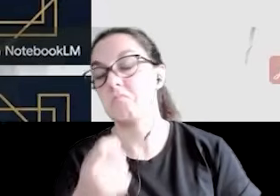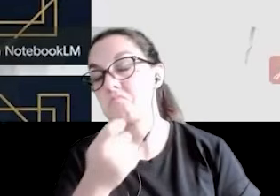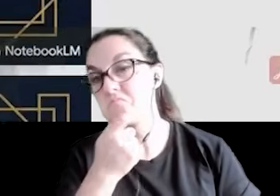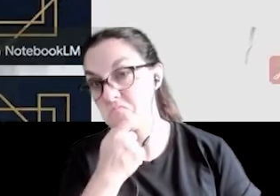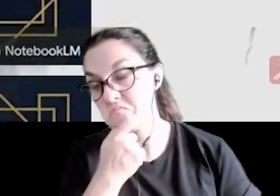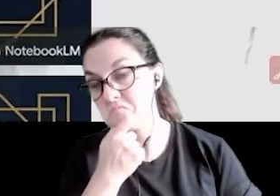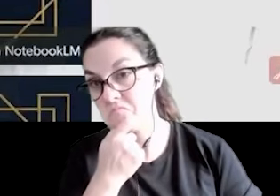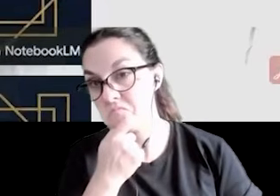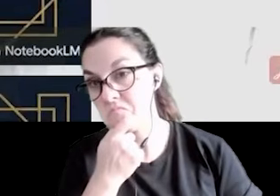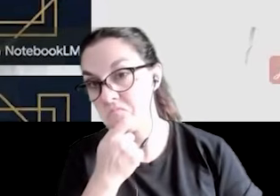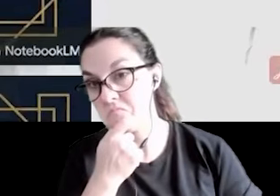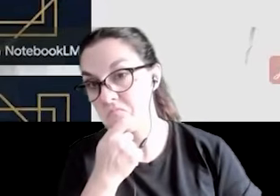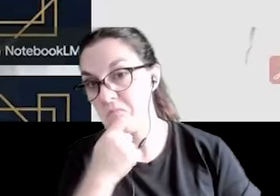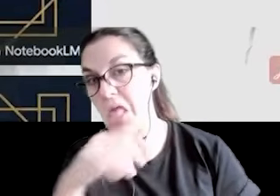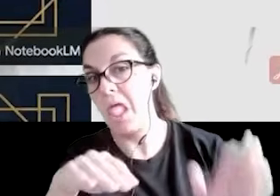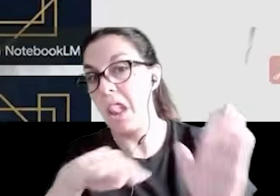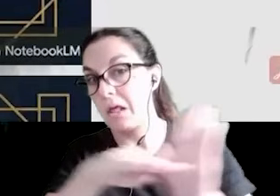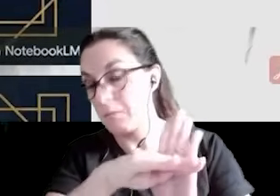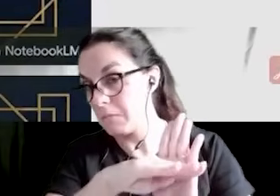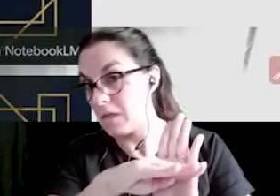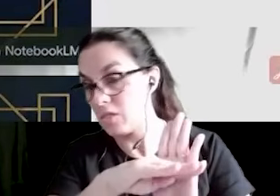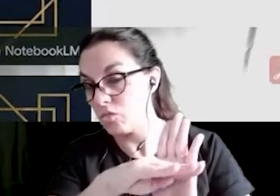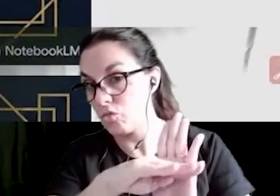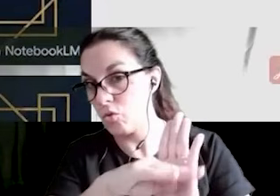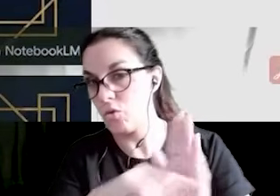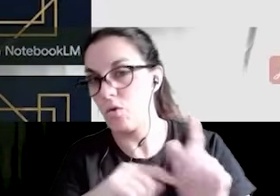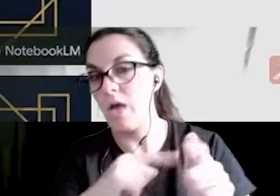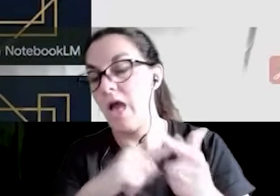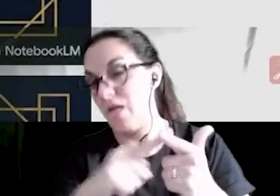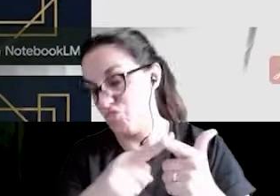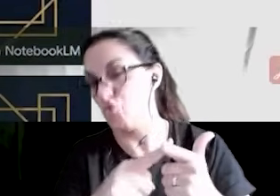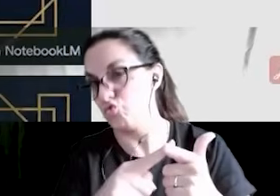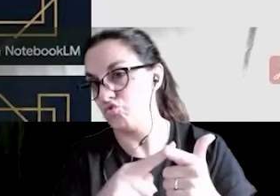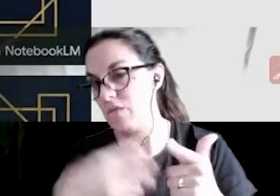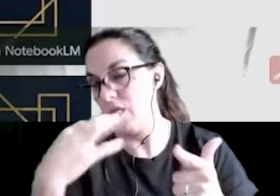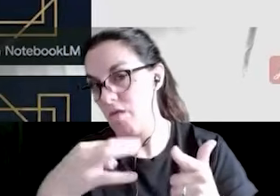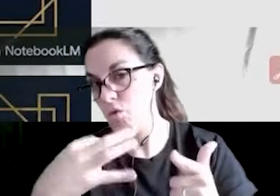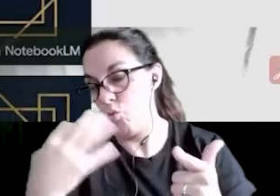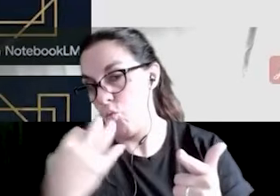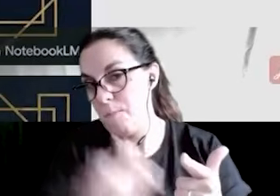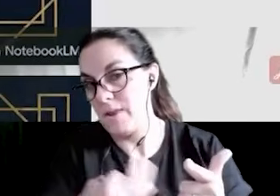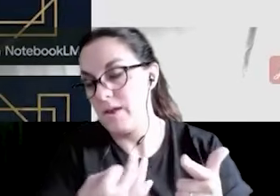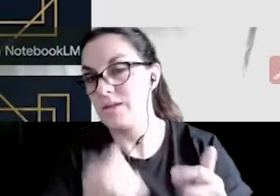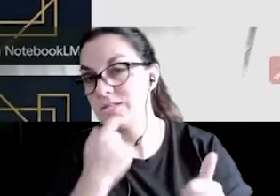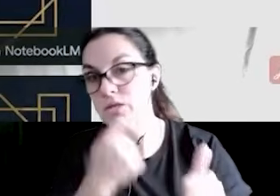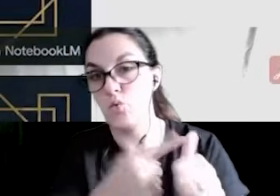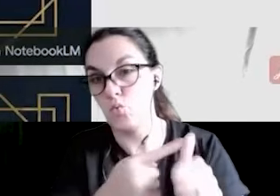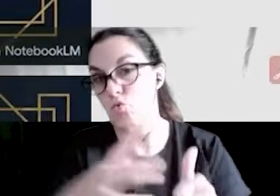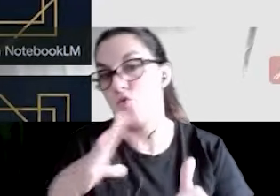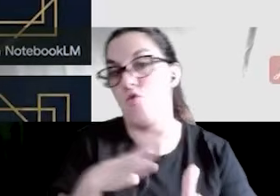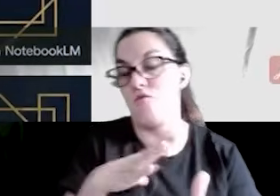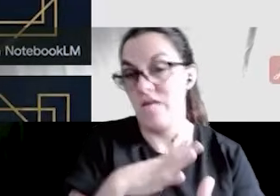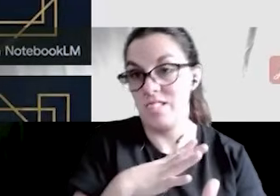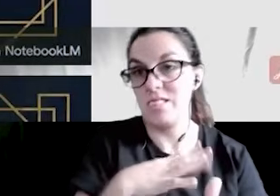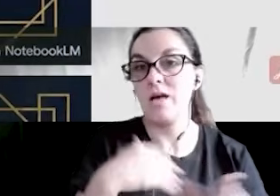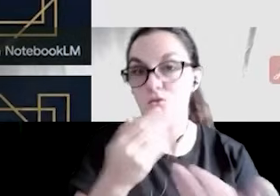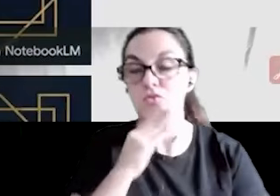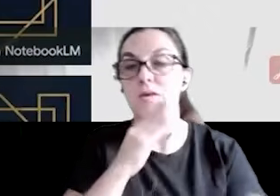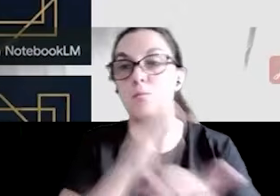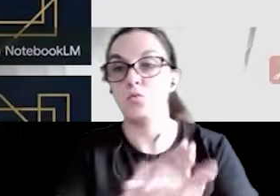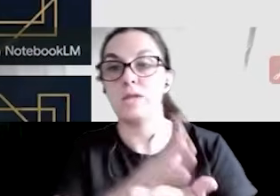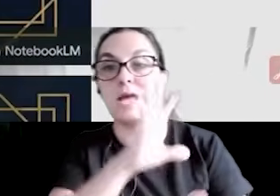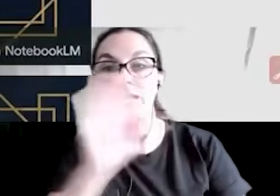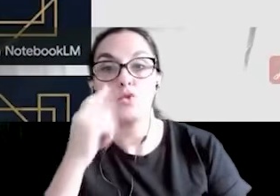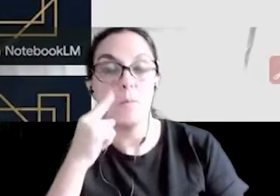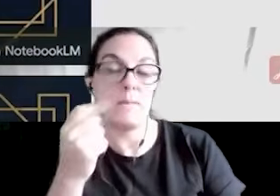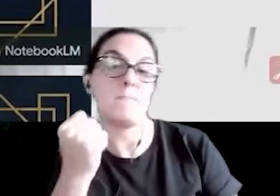incumplimiento de un requerimiento a 2 requerimientos por parte del fisco pasó de 450 a 500.000 pesos como monto mínimo, lo cual